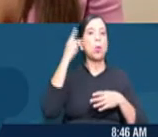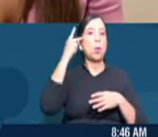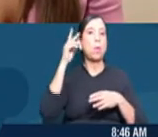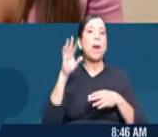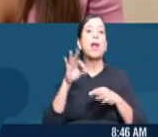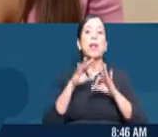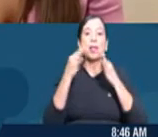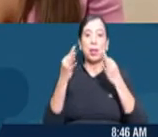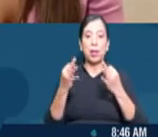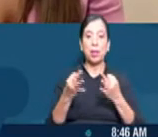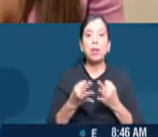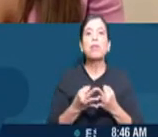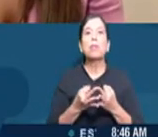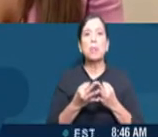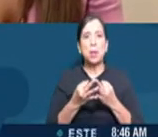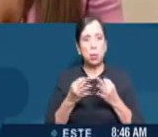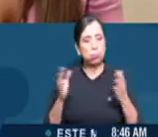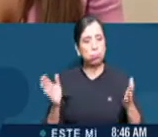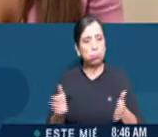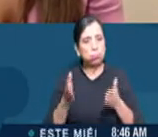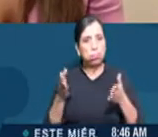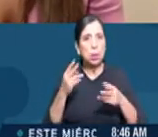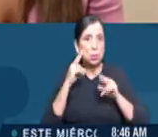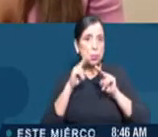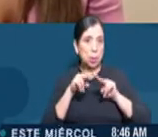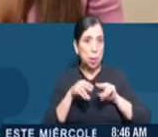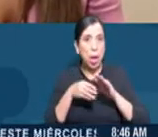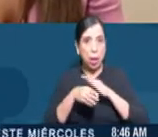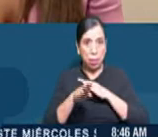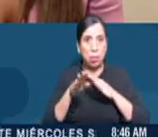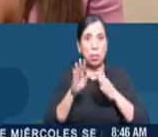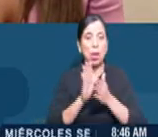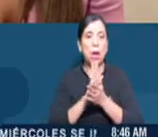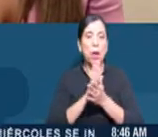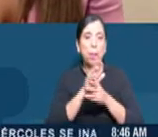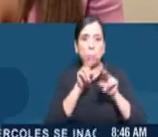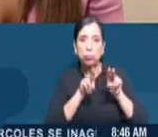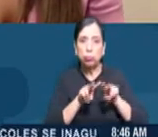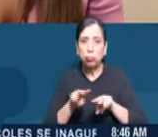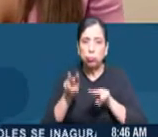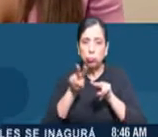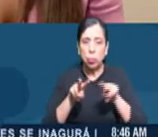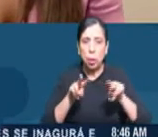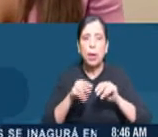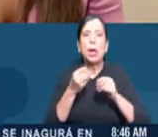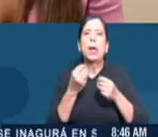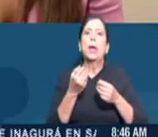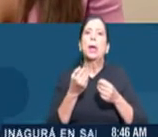es un apoyo hecho para ellos, para ayudarlos, ya que sabemos que esto ha sido